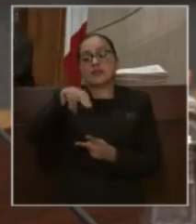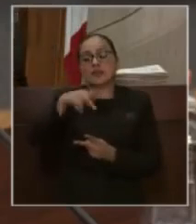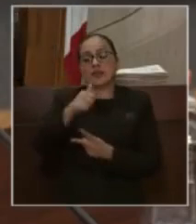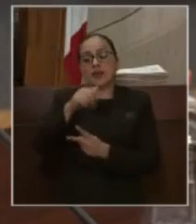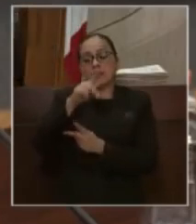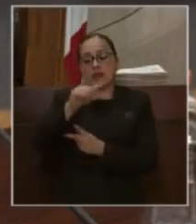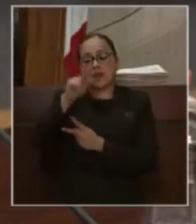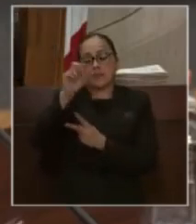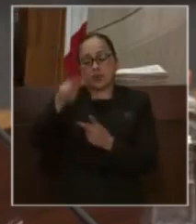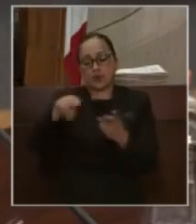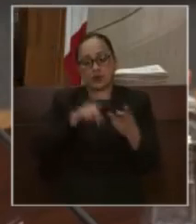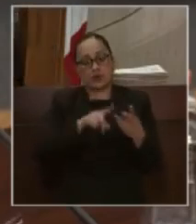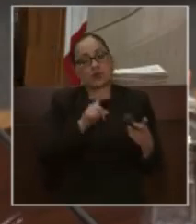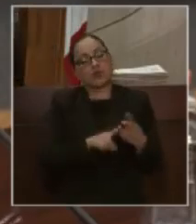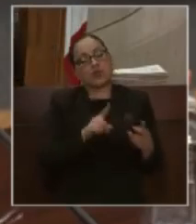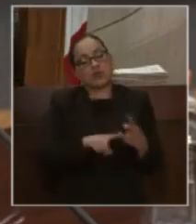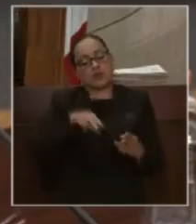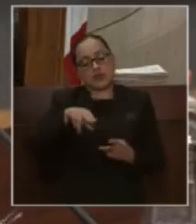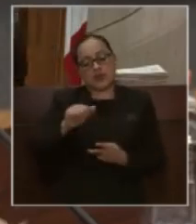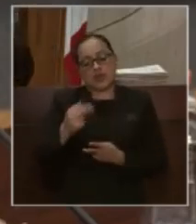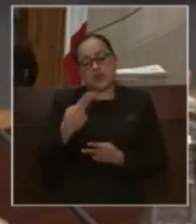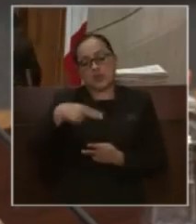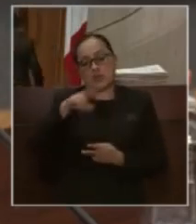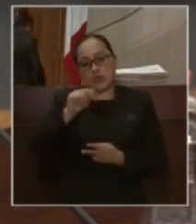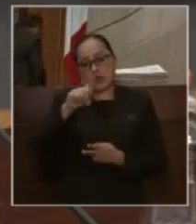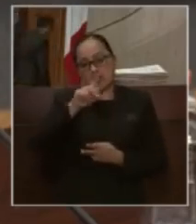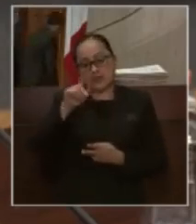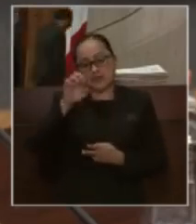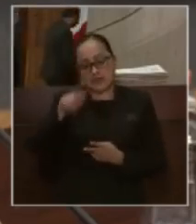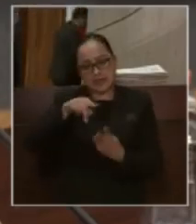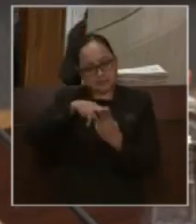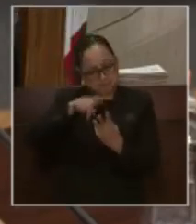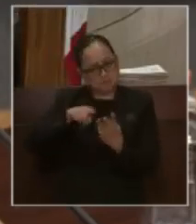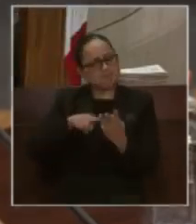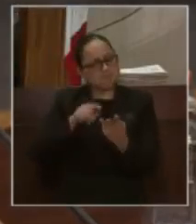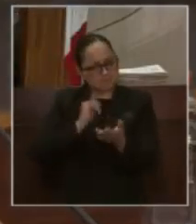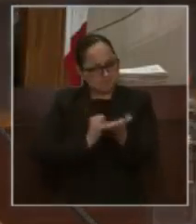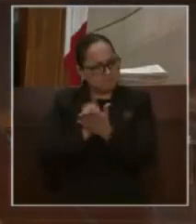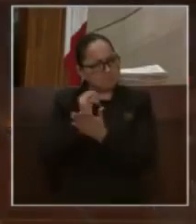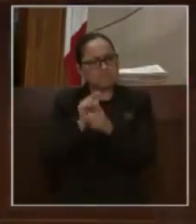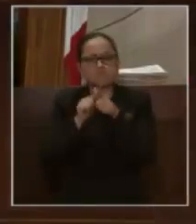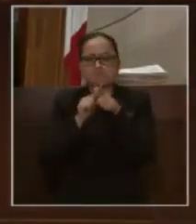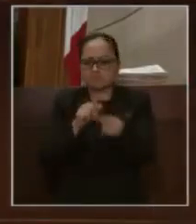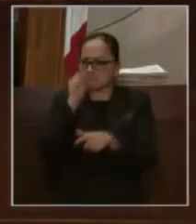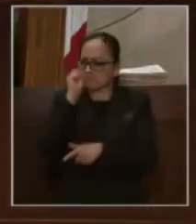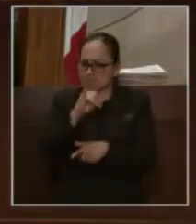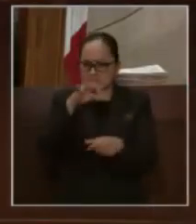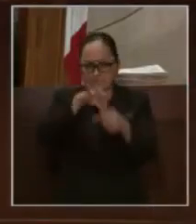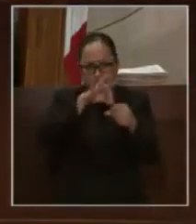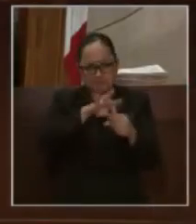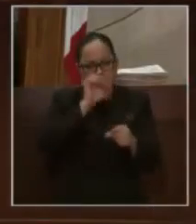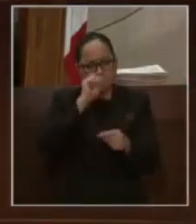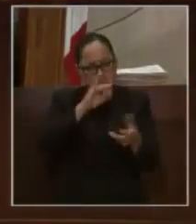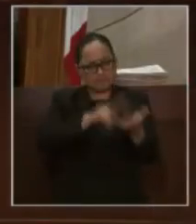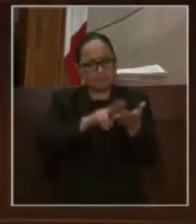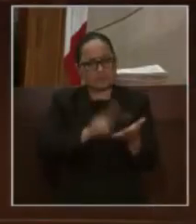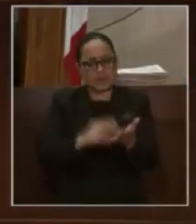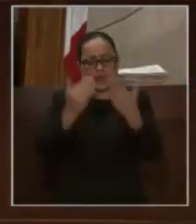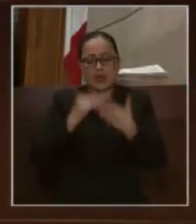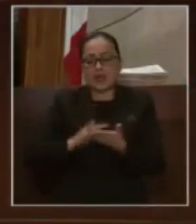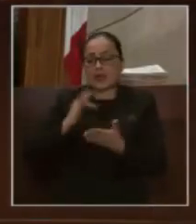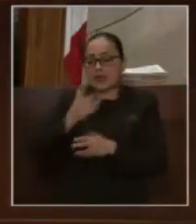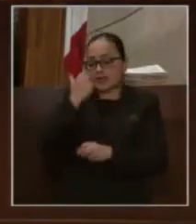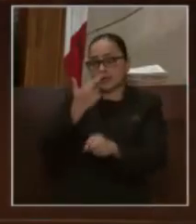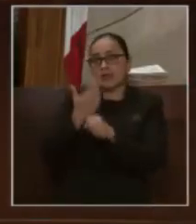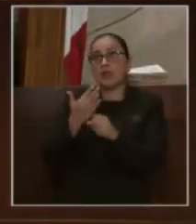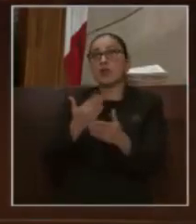Tingambapo y Nahuatzen. Es la cuenta, magistrada presidenta, magistradas, magistrados. Gracias, secretario.